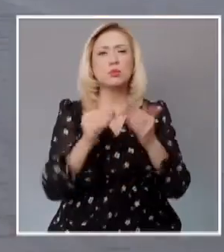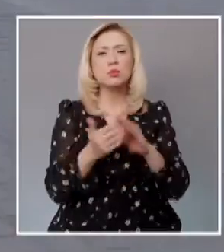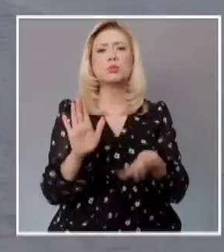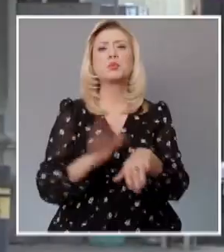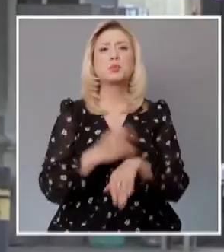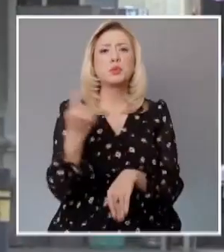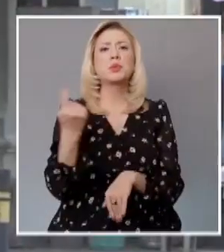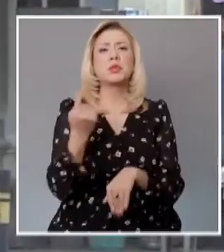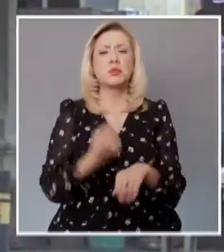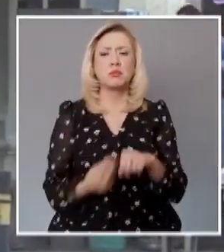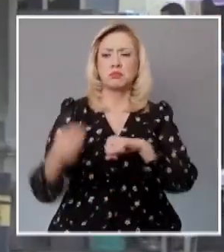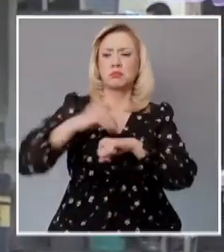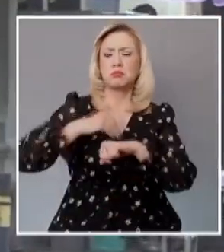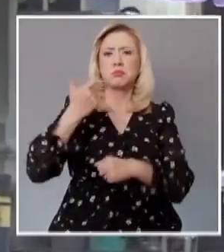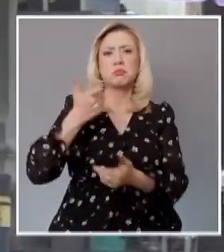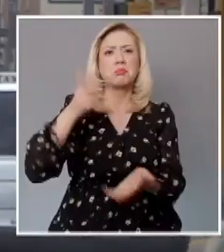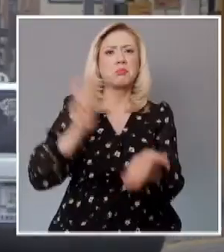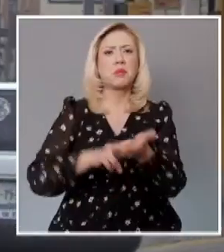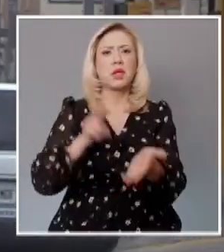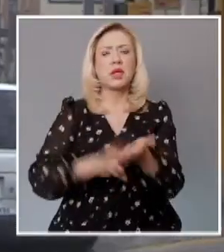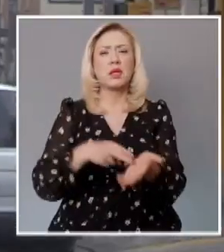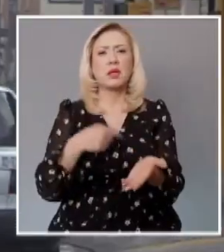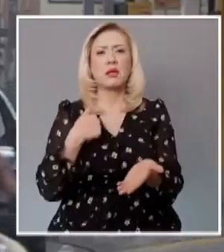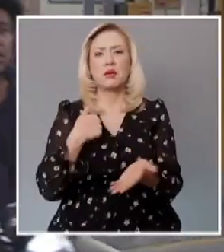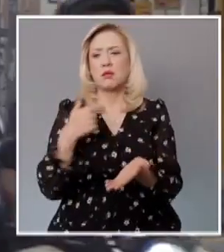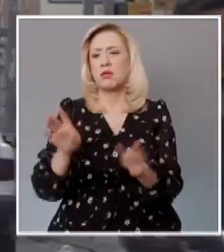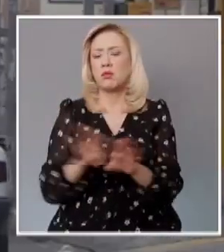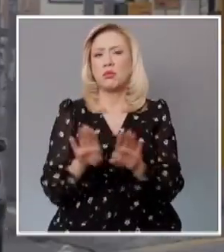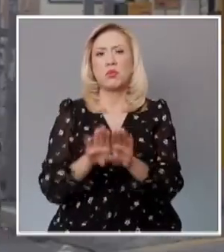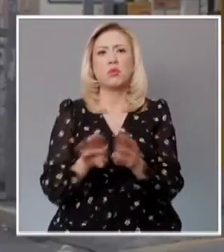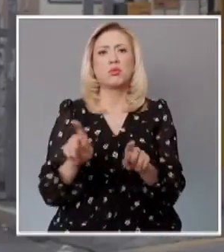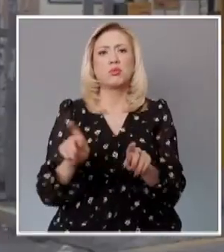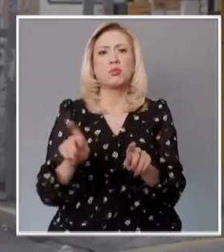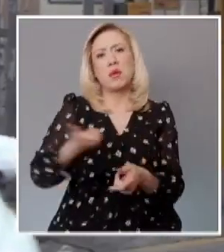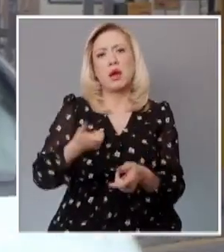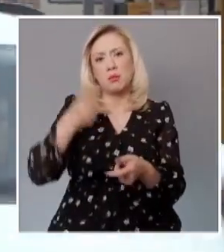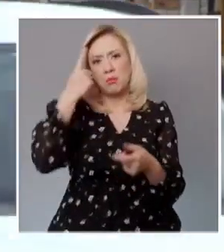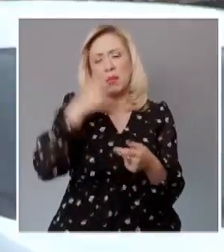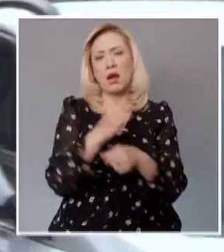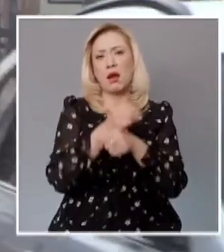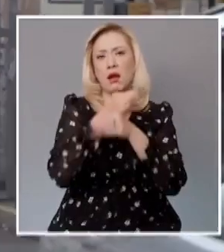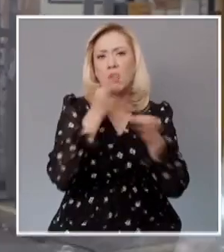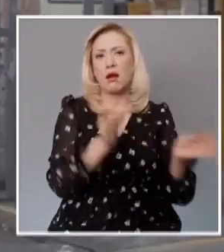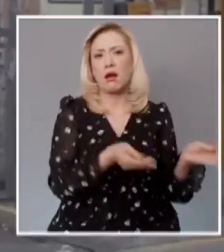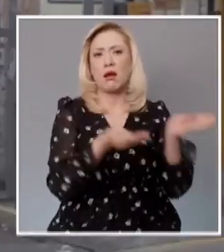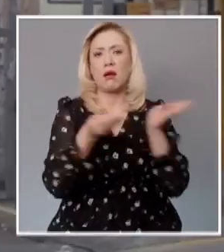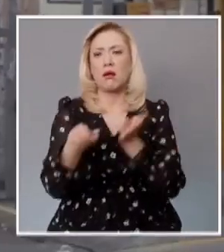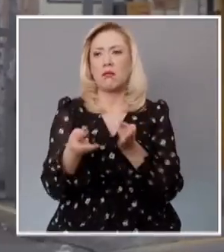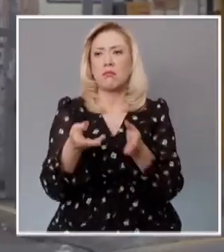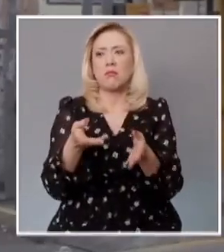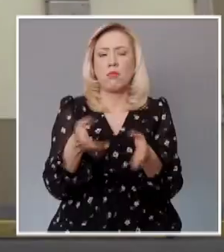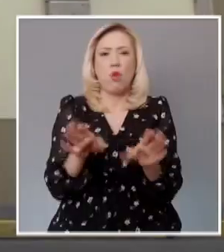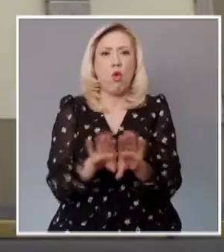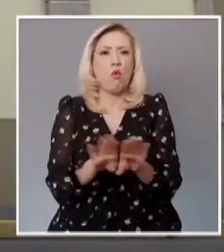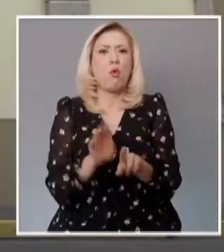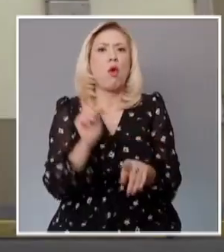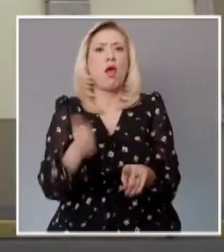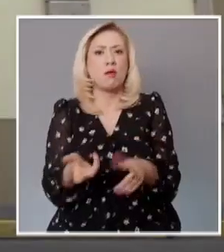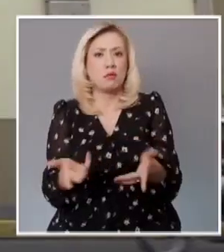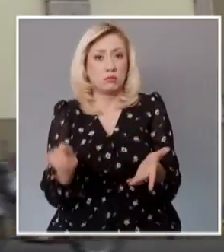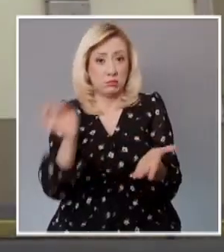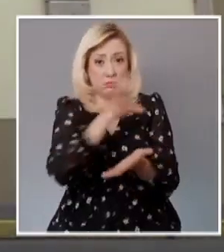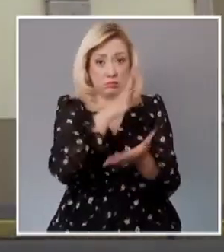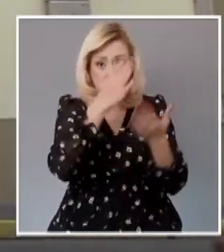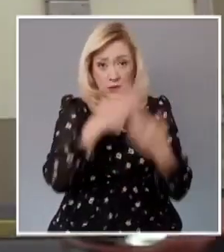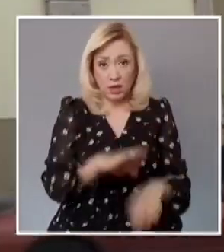de los materiales para la reproducción de información, ni expuso la metodología que se utilizó para ello. Asimismo, la